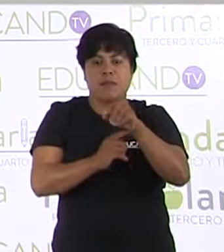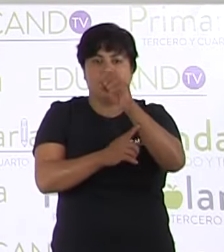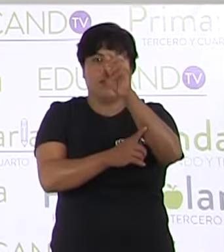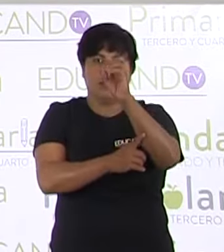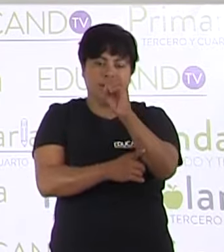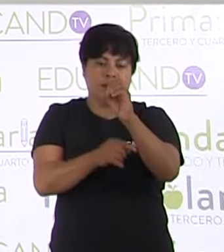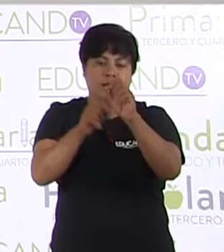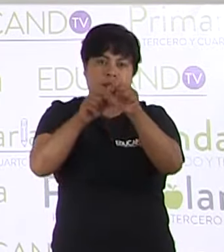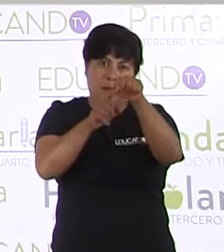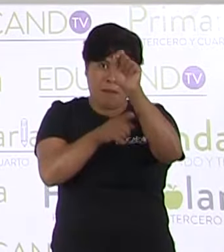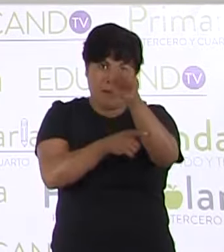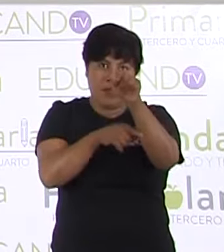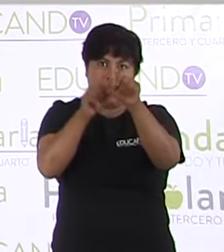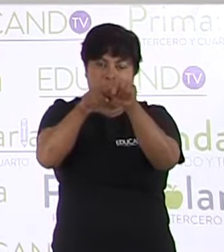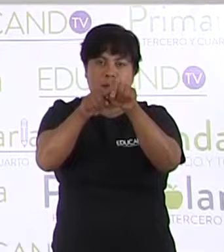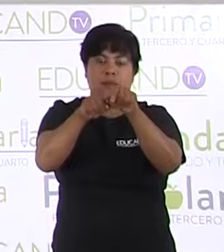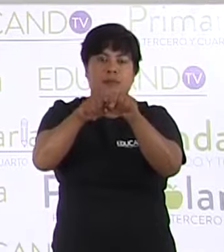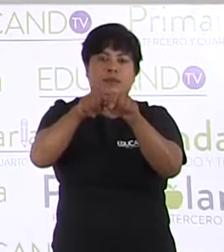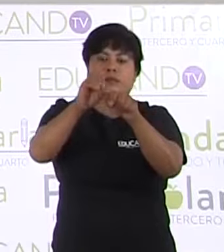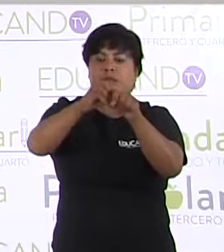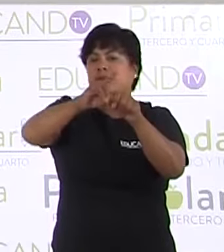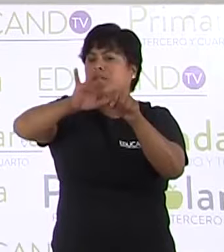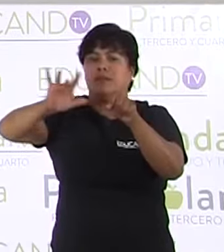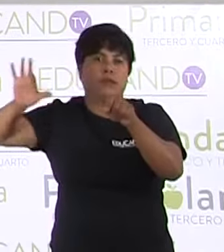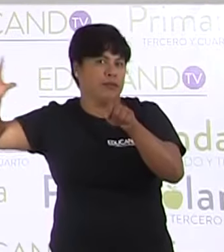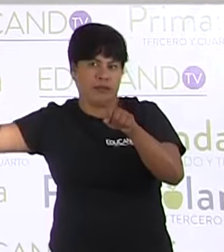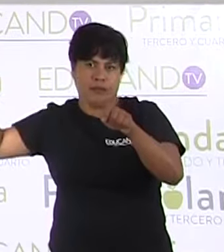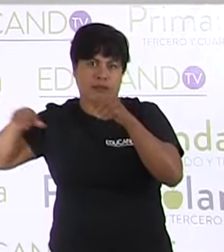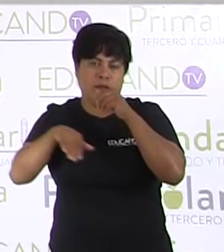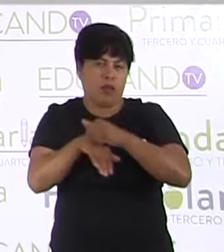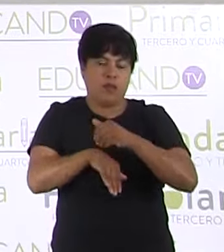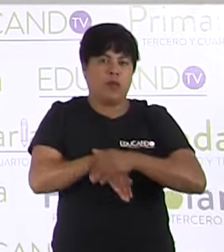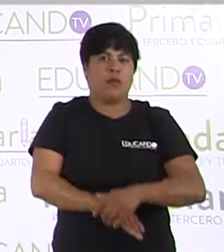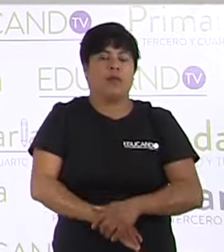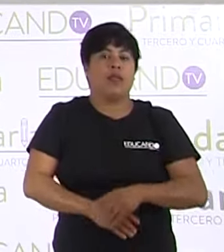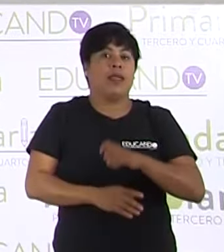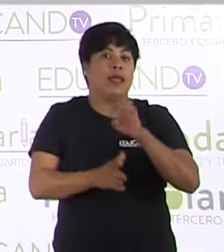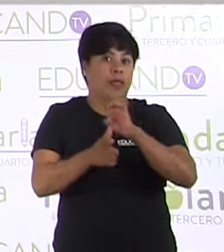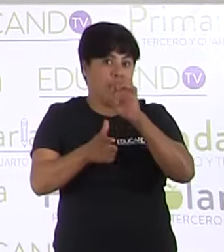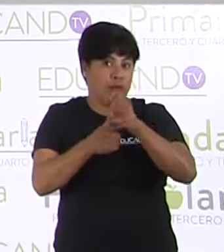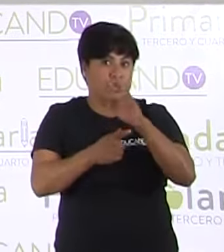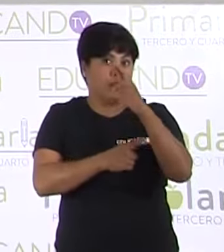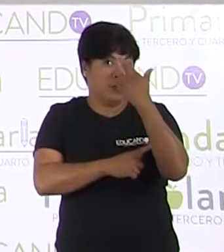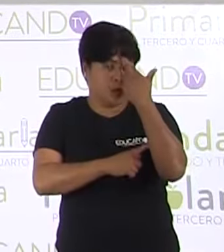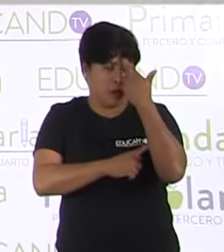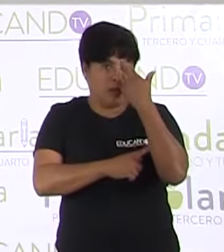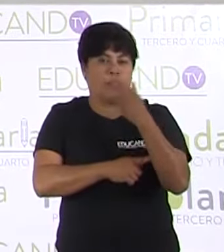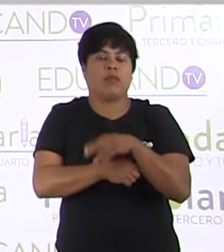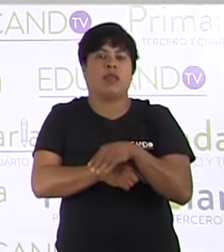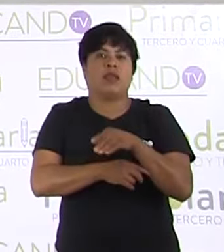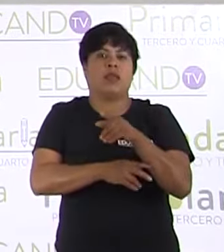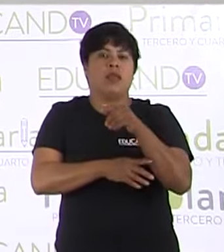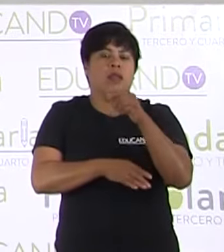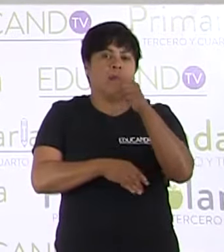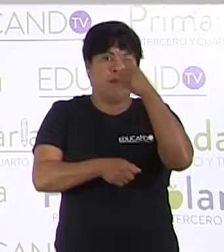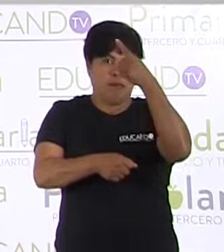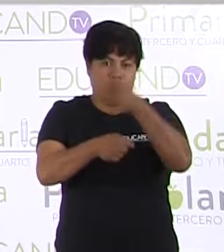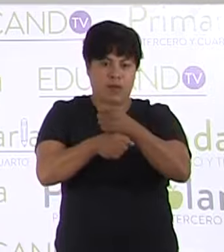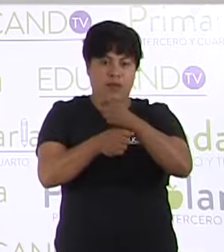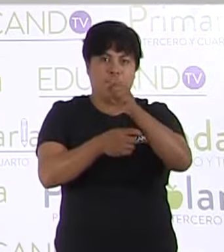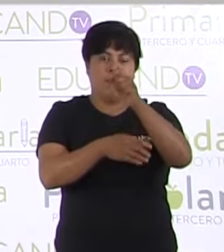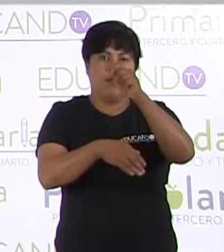decimal puede ser de cer0 hasta el infinito tenemos entonces recordamos que el primer